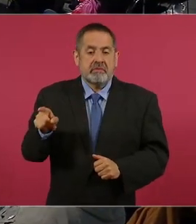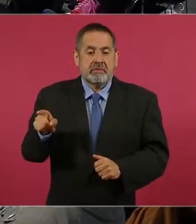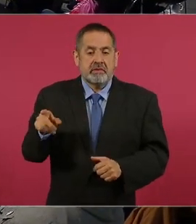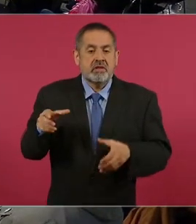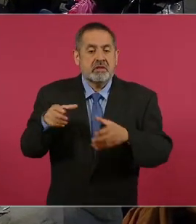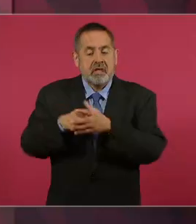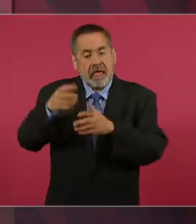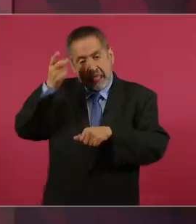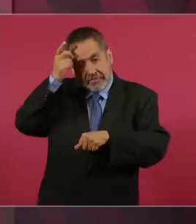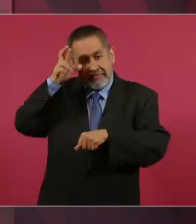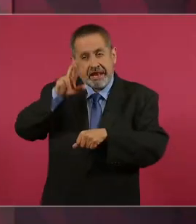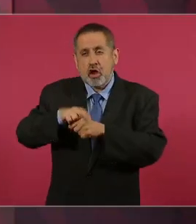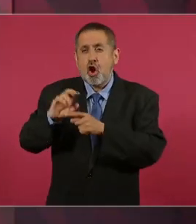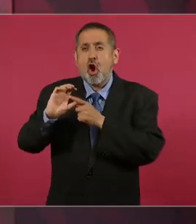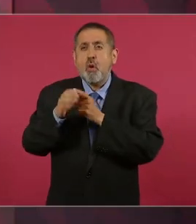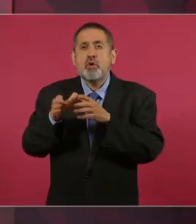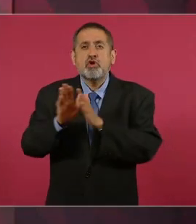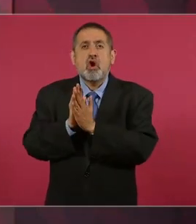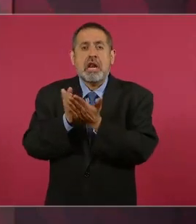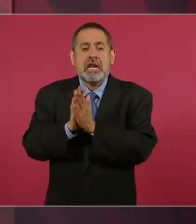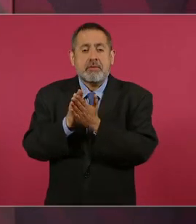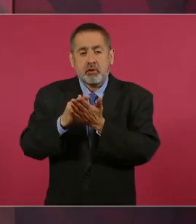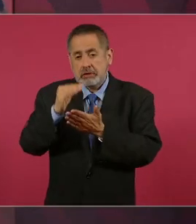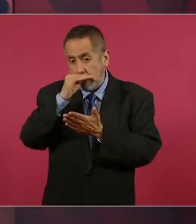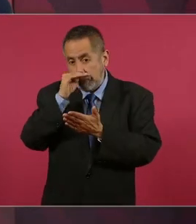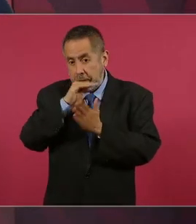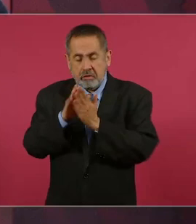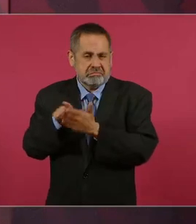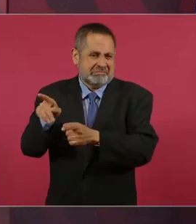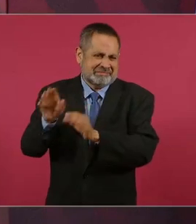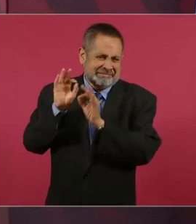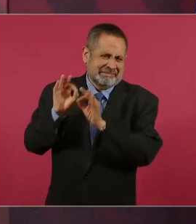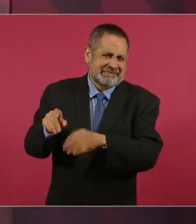fue director de la Comisión de Libros de Texto.